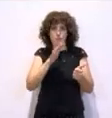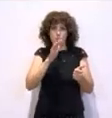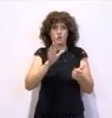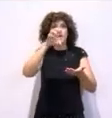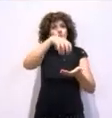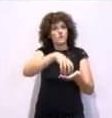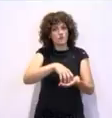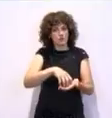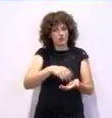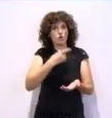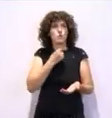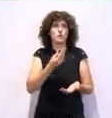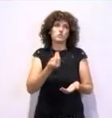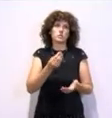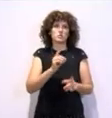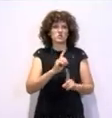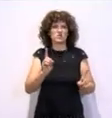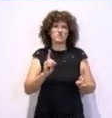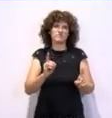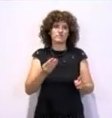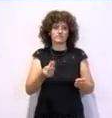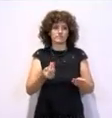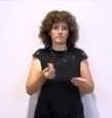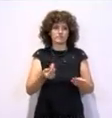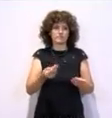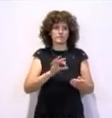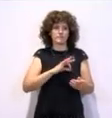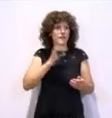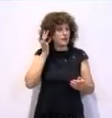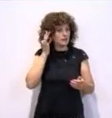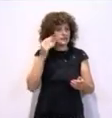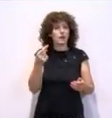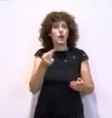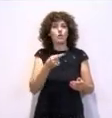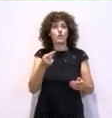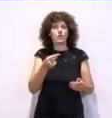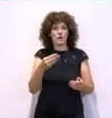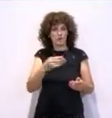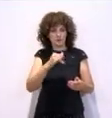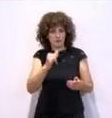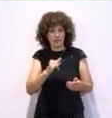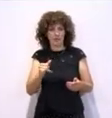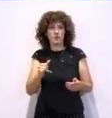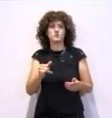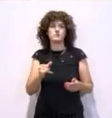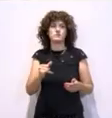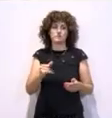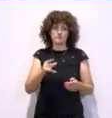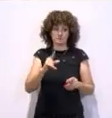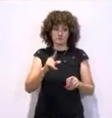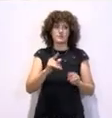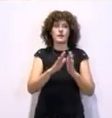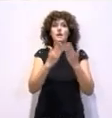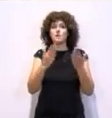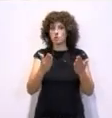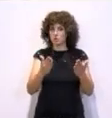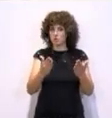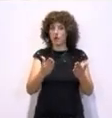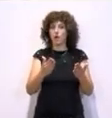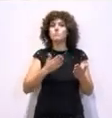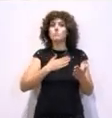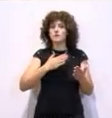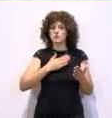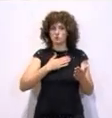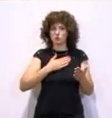edificio no me guste mucho también. La Sala Gonzalo de Borceo, la Filmoteca Rafael Azcona es uno de los patrimonios también de nuestra comunidad